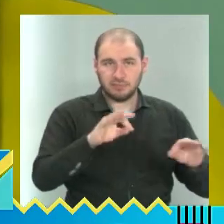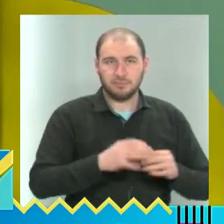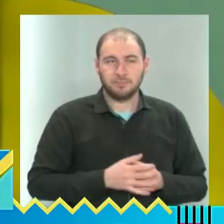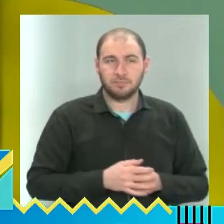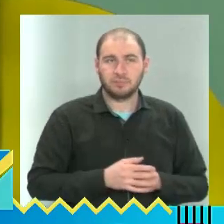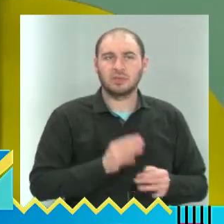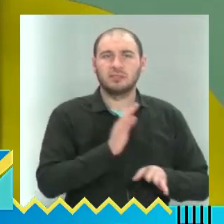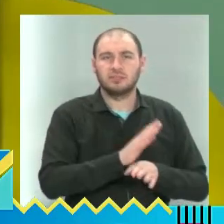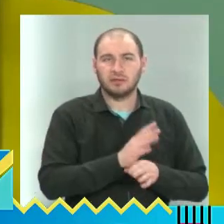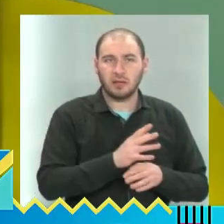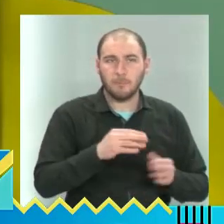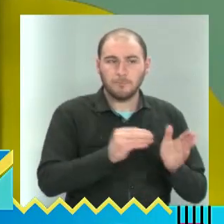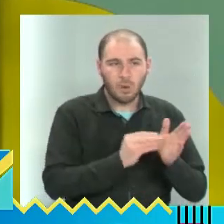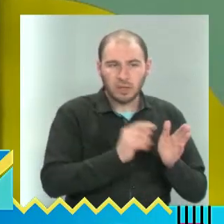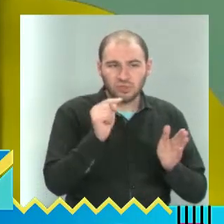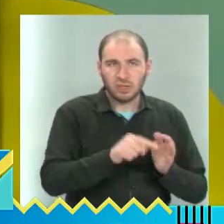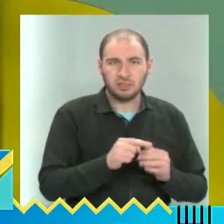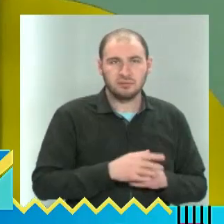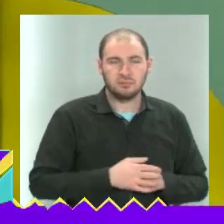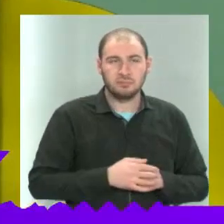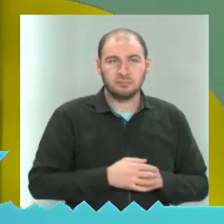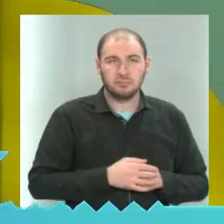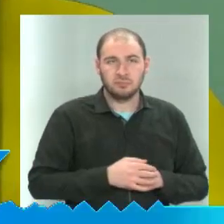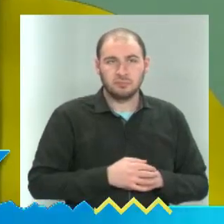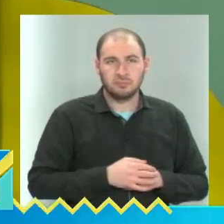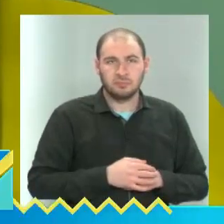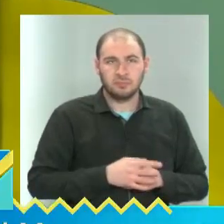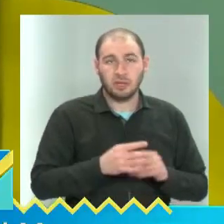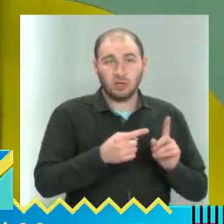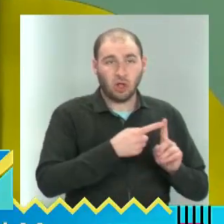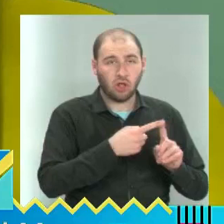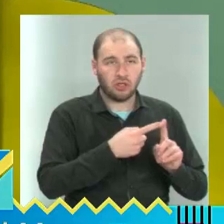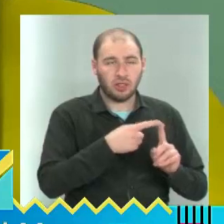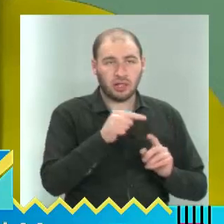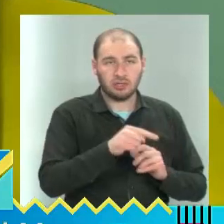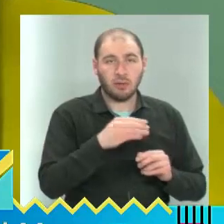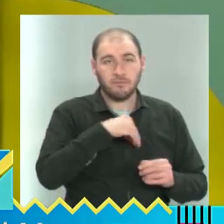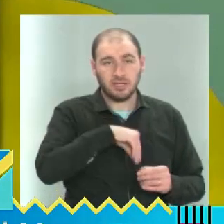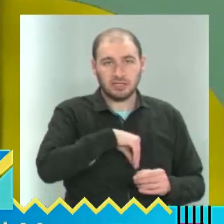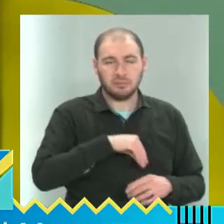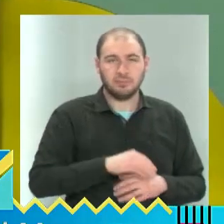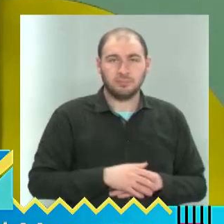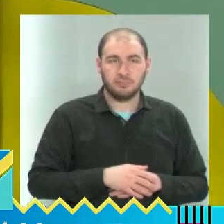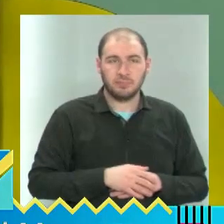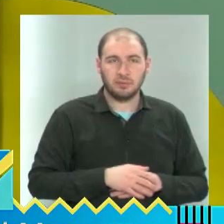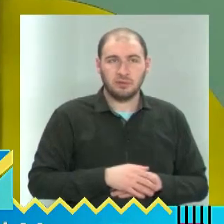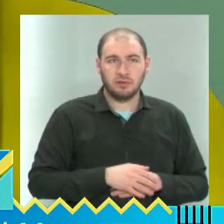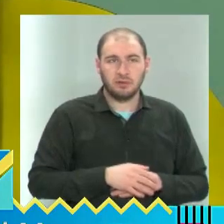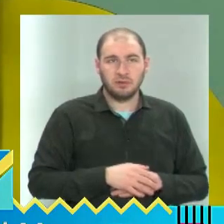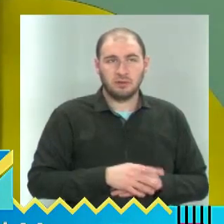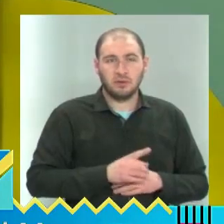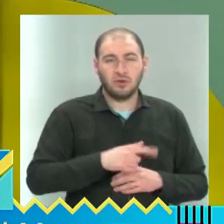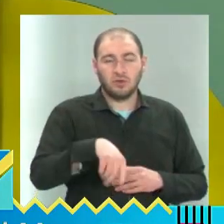rescate significa estar en el momento en que se toma contacto, o sea, con la víctima, es decir, que estamos